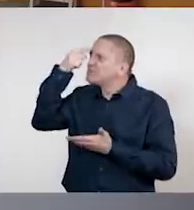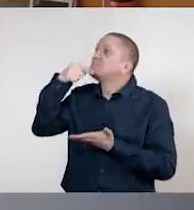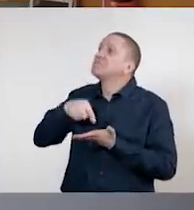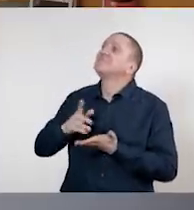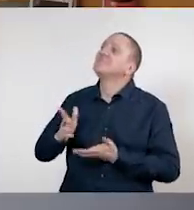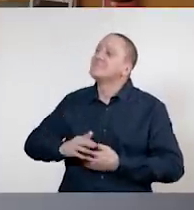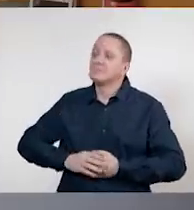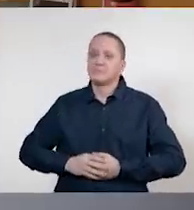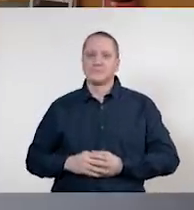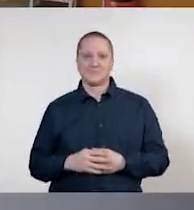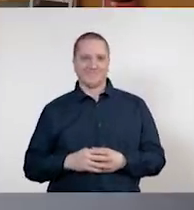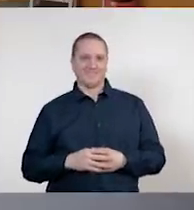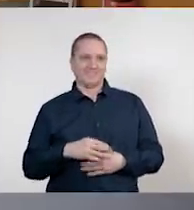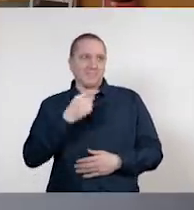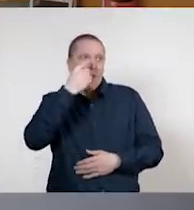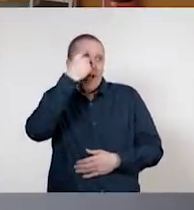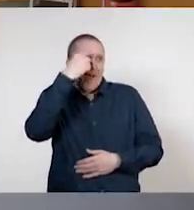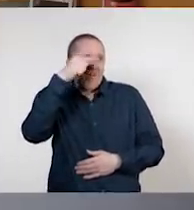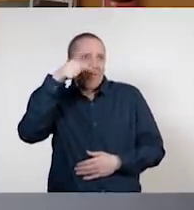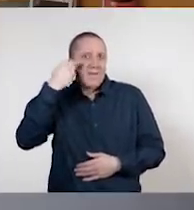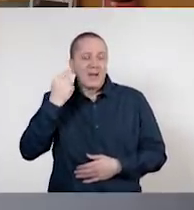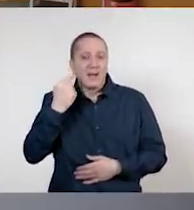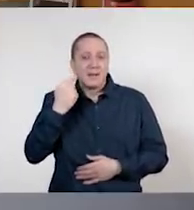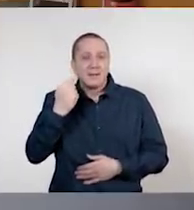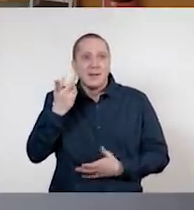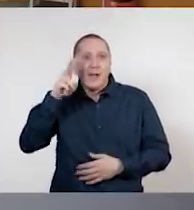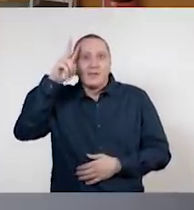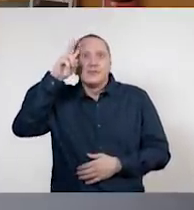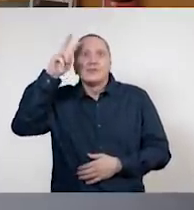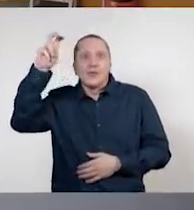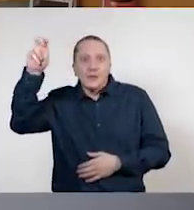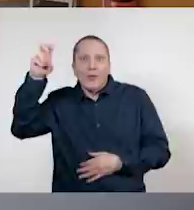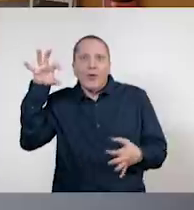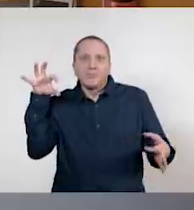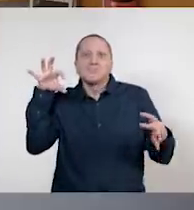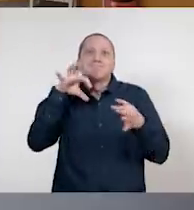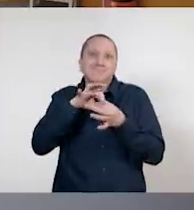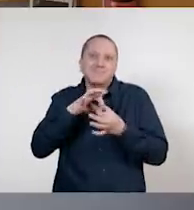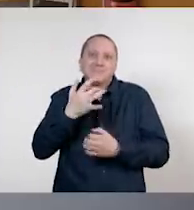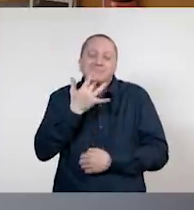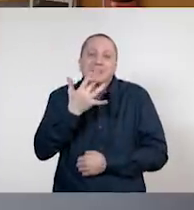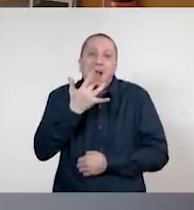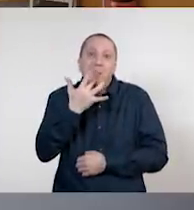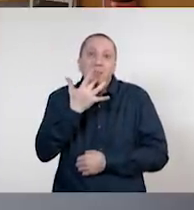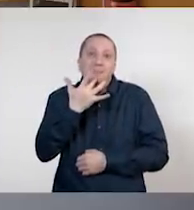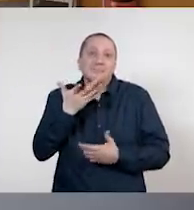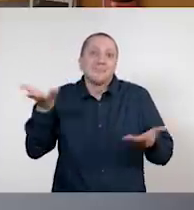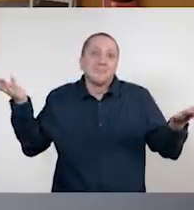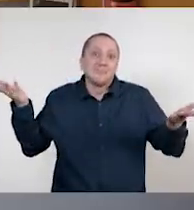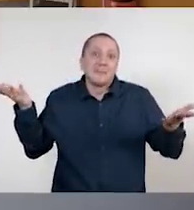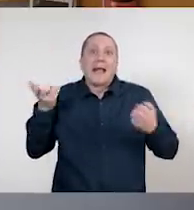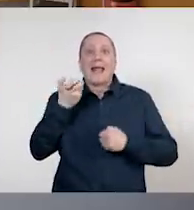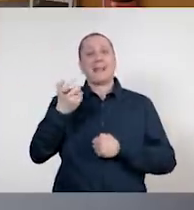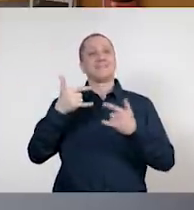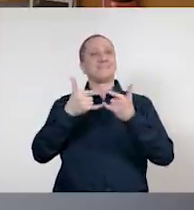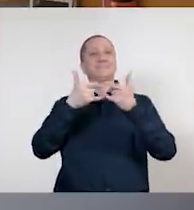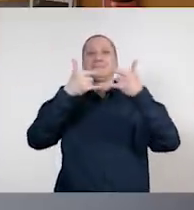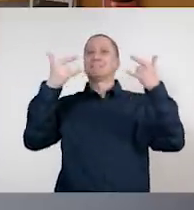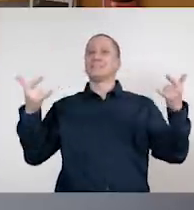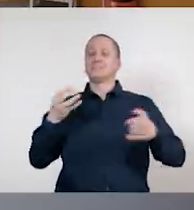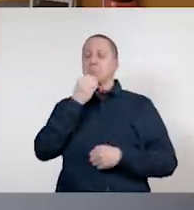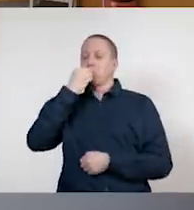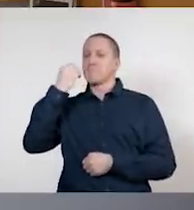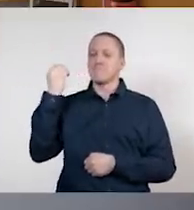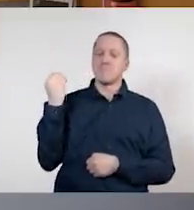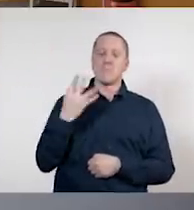imaginan? Muy fácil. Es que ese día soñó que era un sapo. Y colorín colorado, este